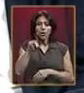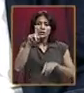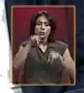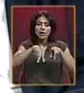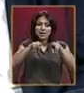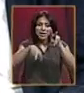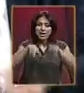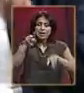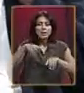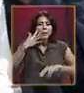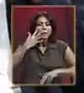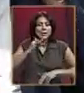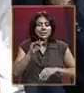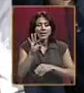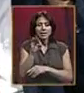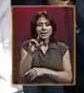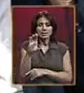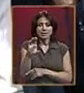TLC en este sentido.